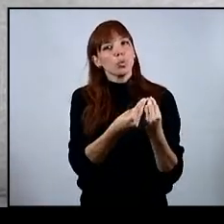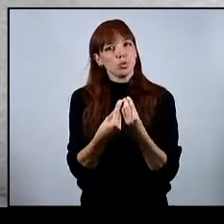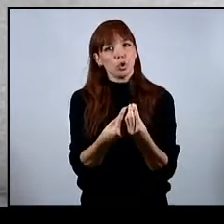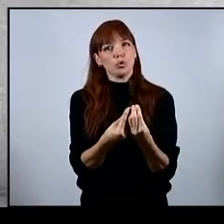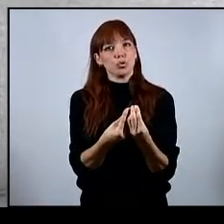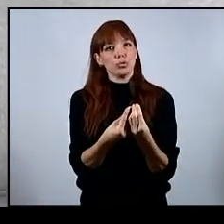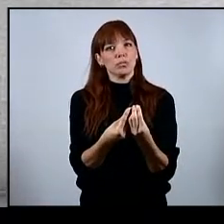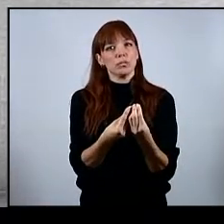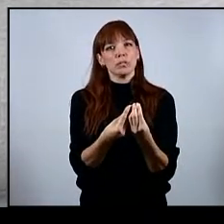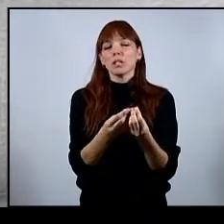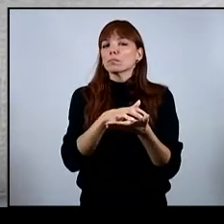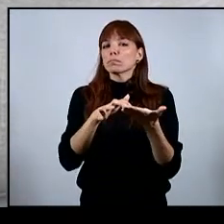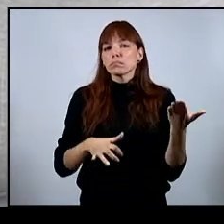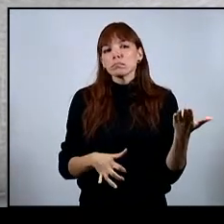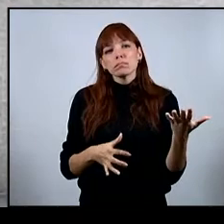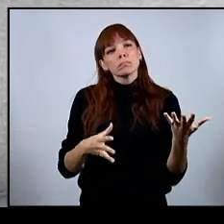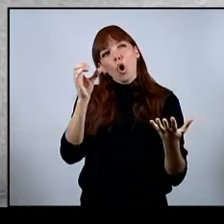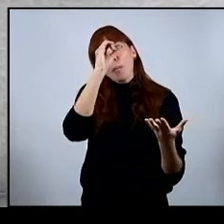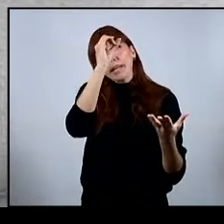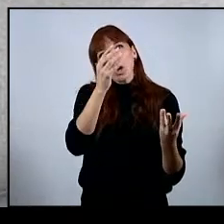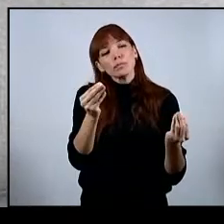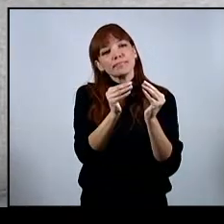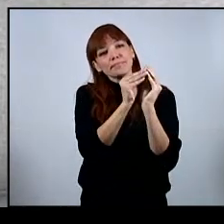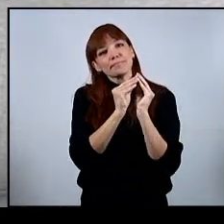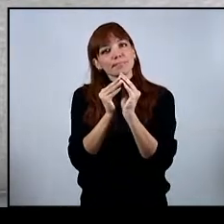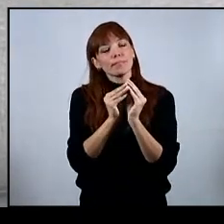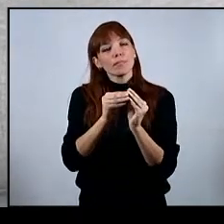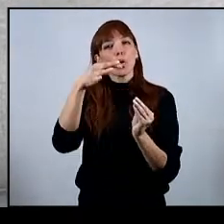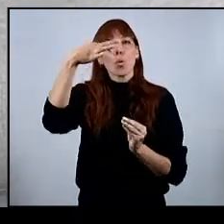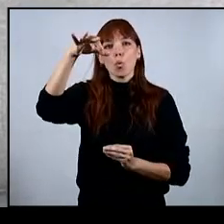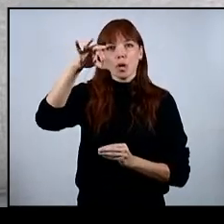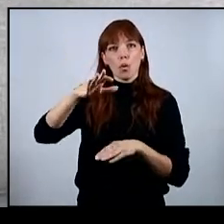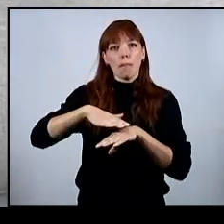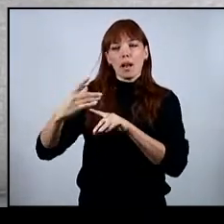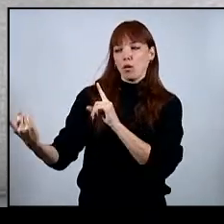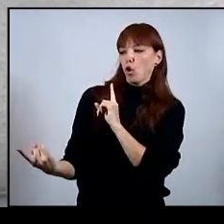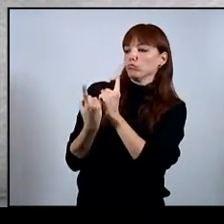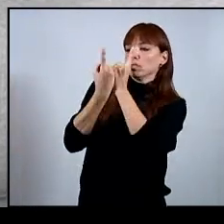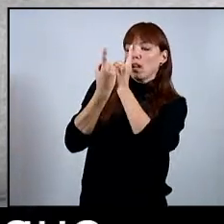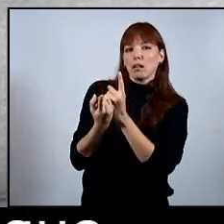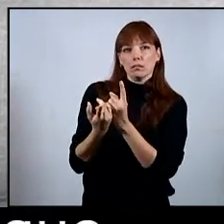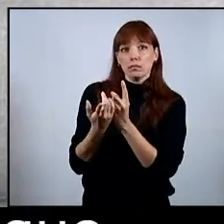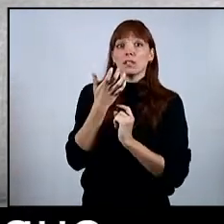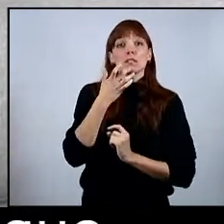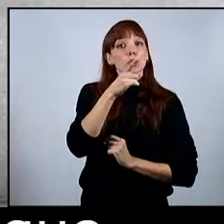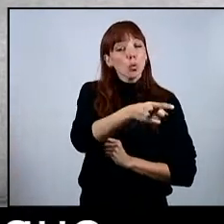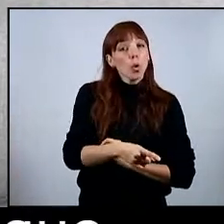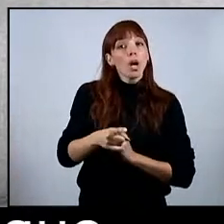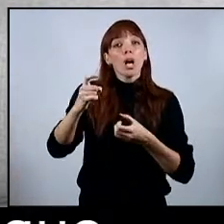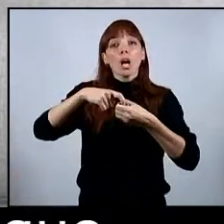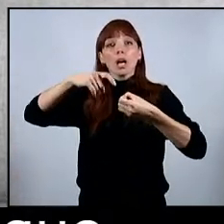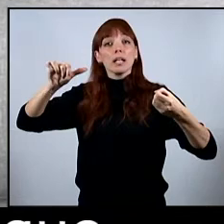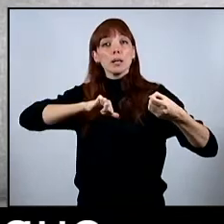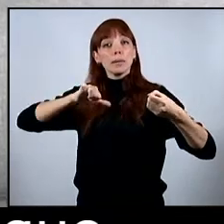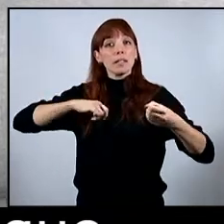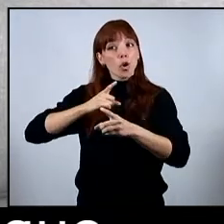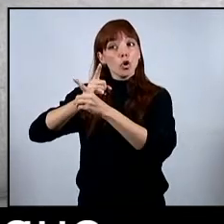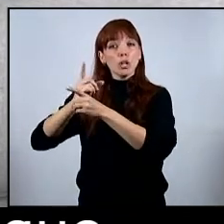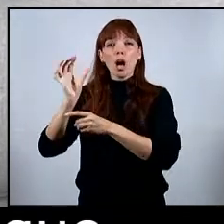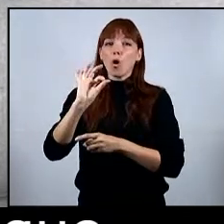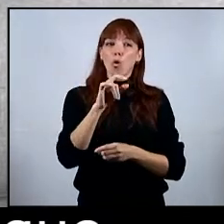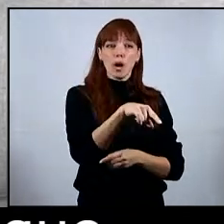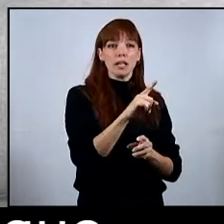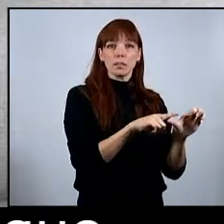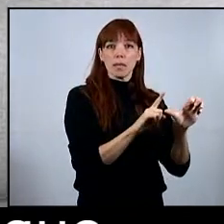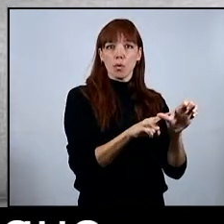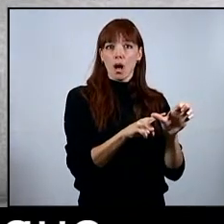frente único contra este ataque. Porque o vas con el independentismo o vas con Extremadura. Aquí no hay